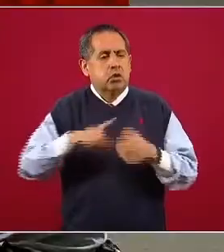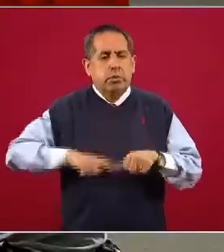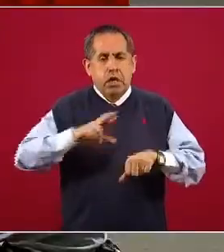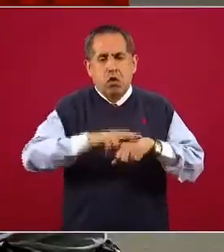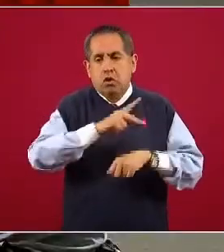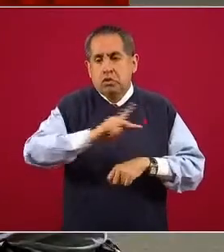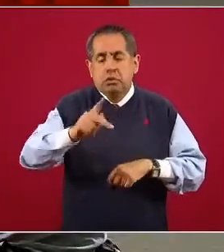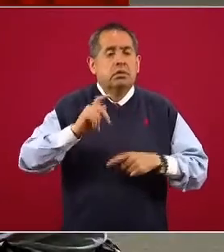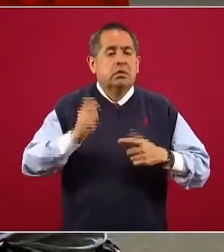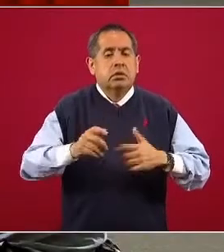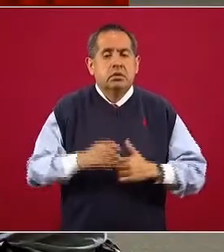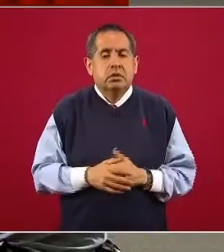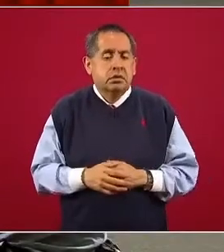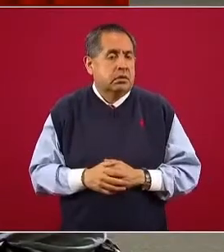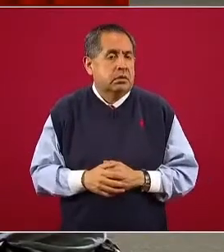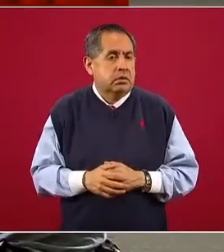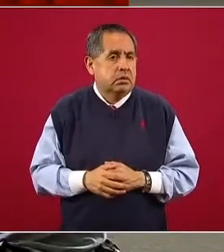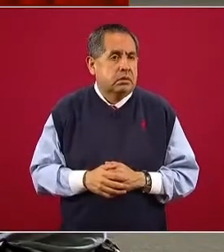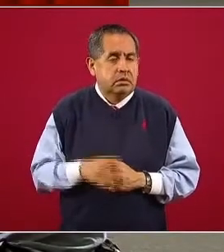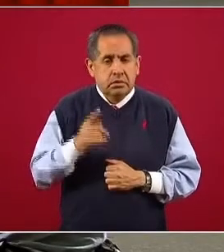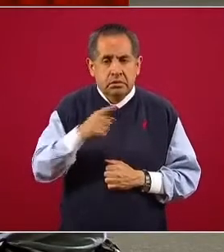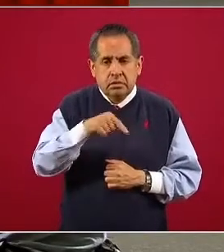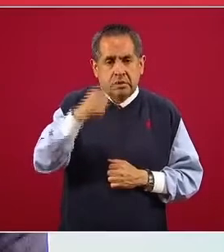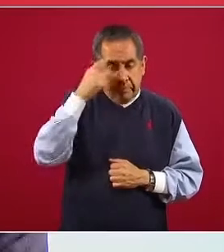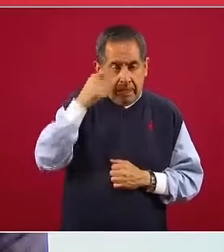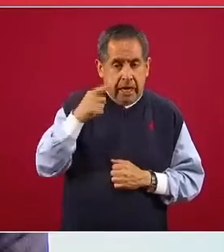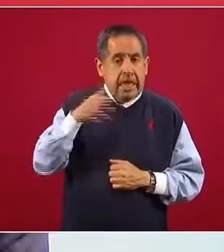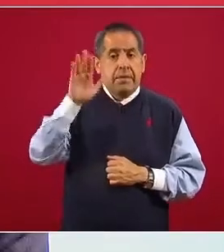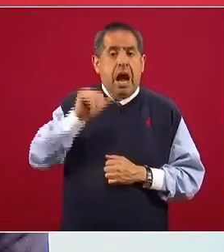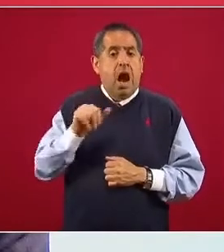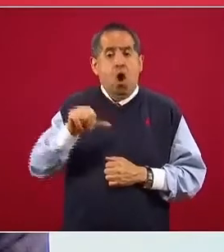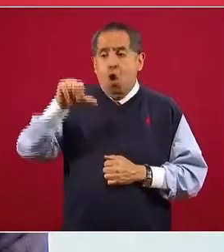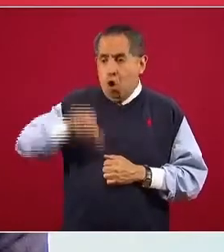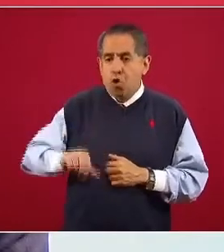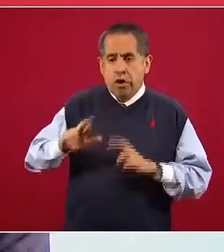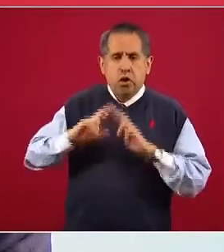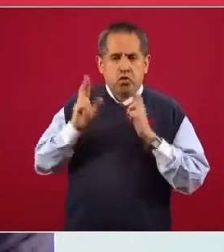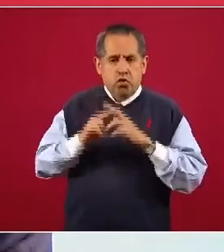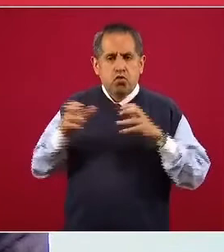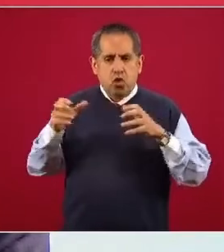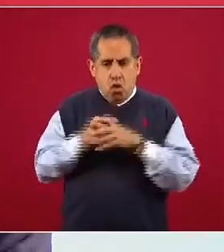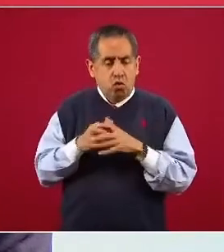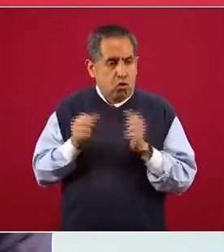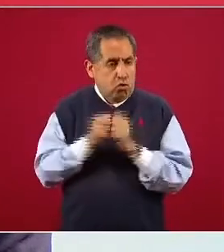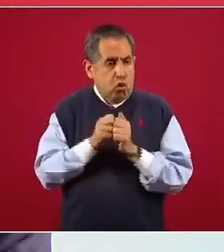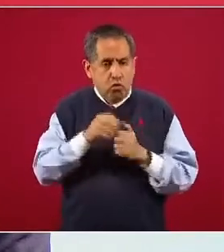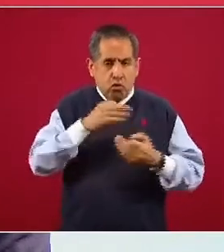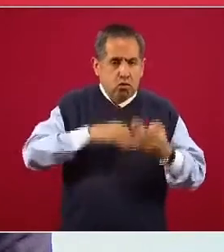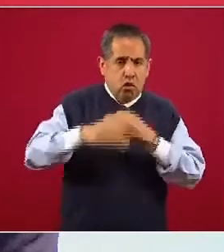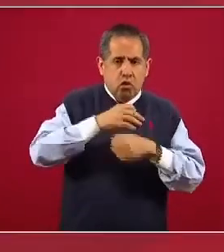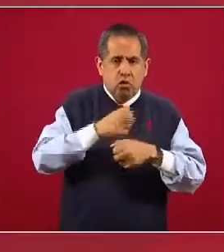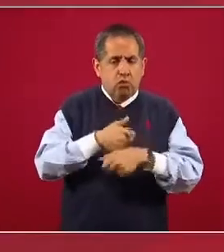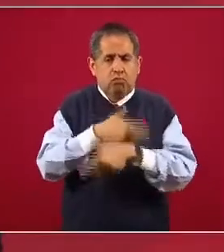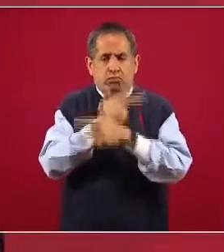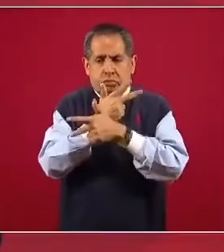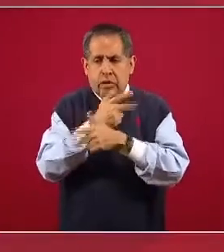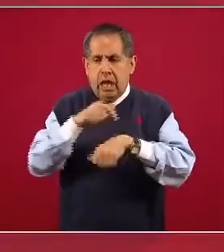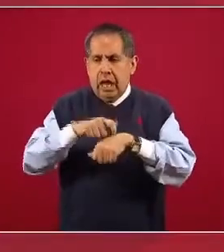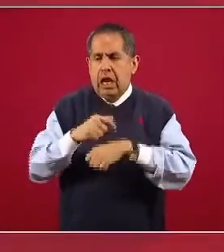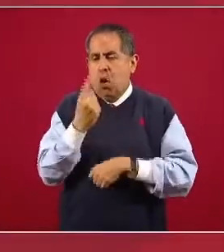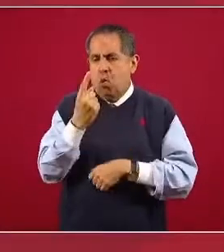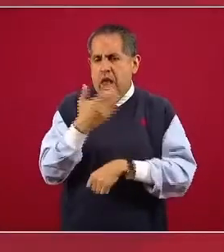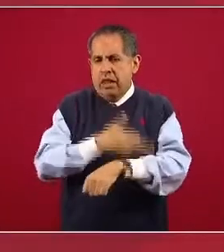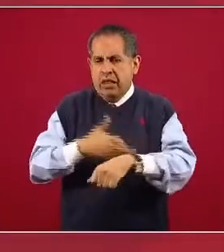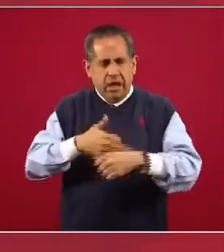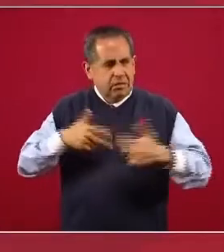que estaba considerado que hoy podríamos tener una reunión por videoconferencia a la 1:00